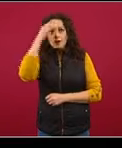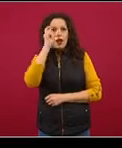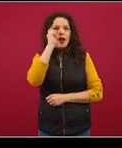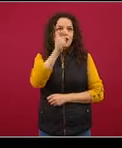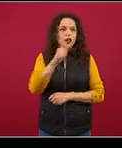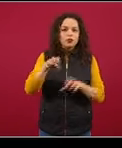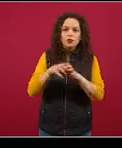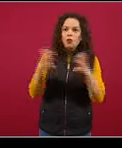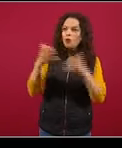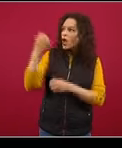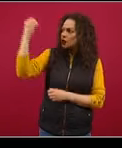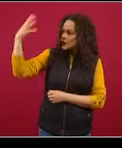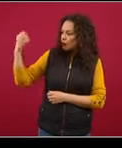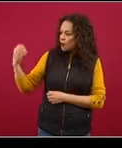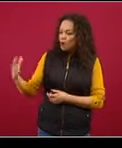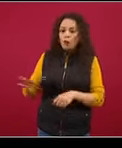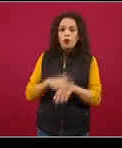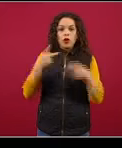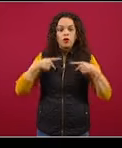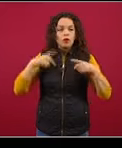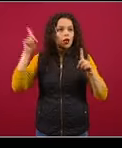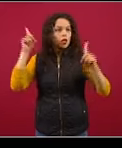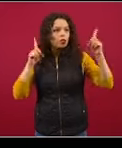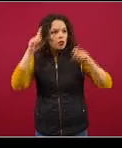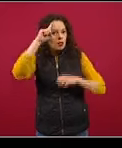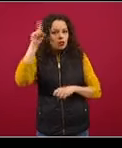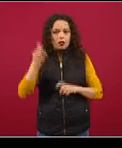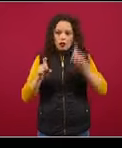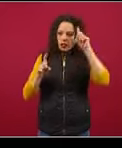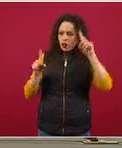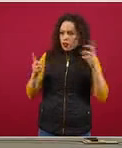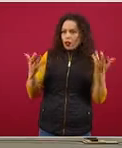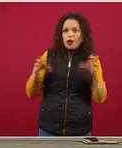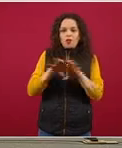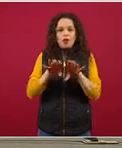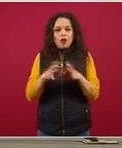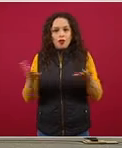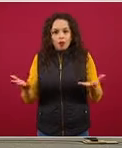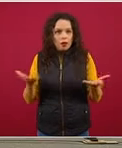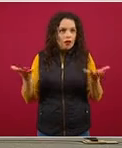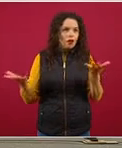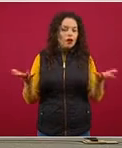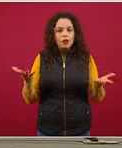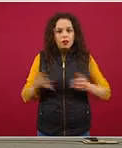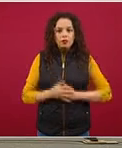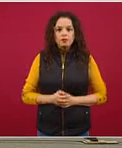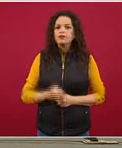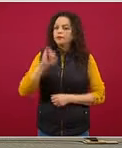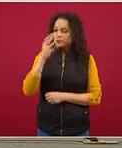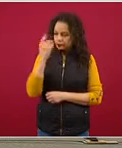saber qué se indica. Eso es una primera pregunta. Con todo gusto, Arturo. El semáforo de riesgo